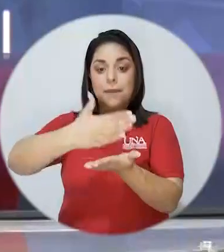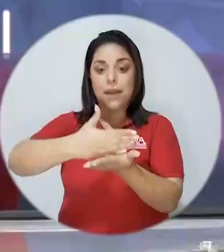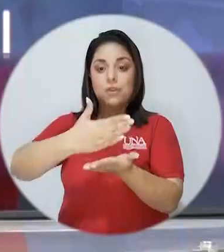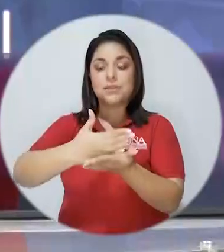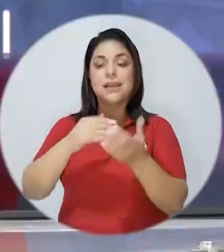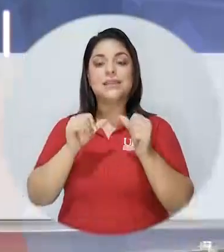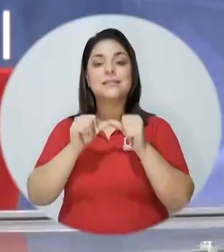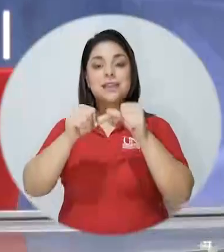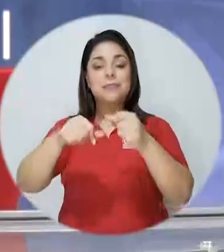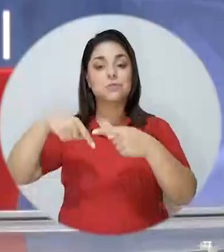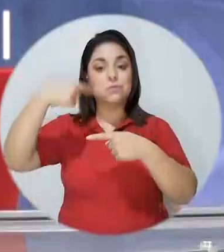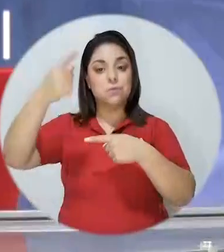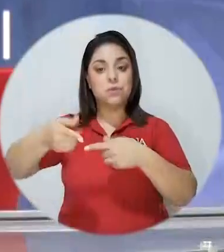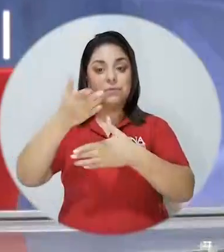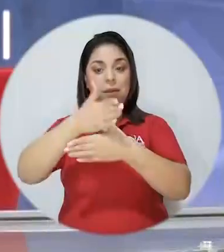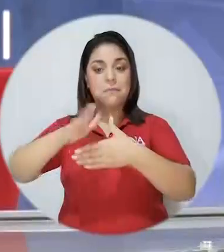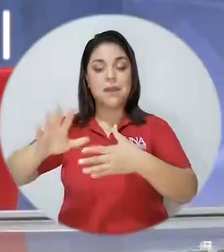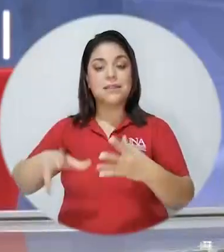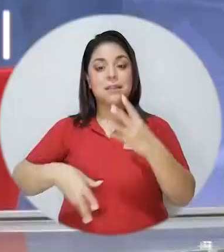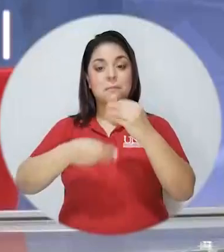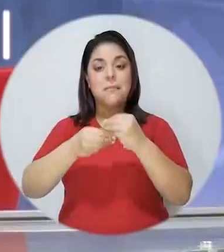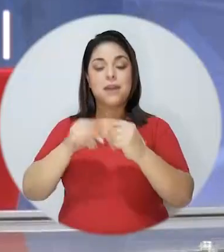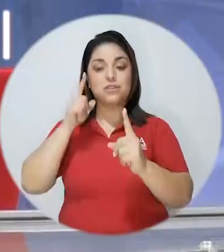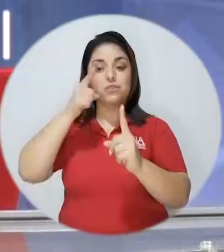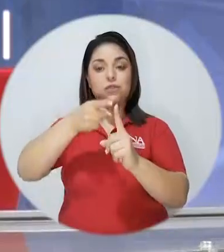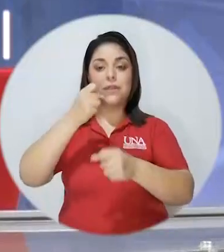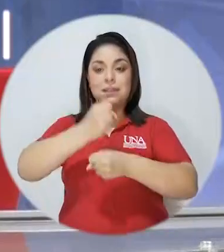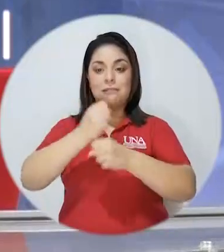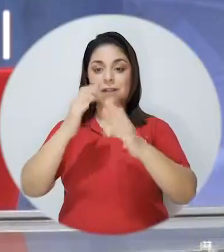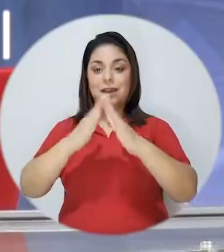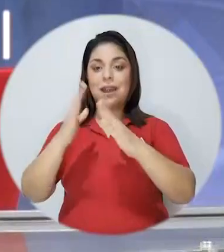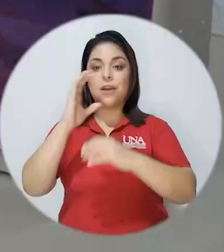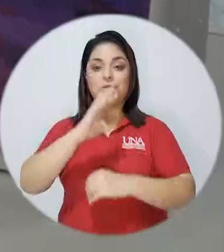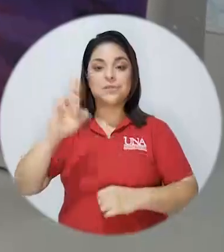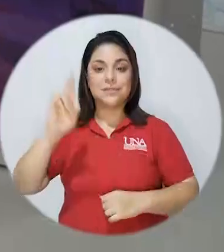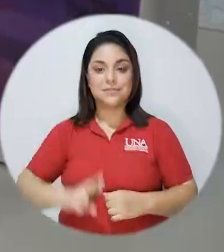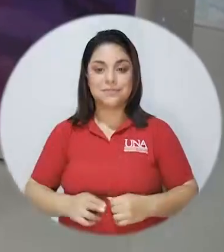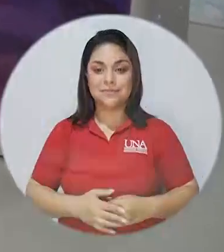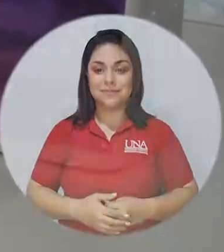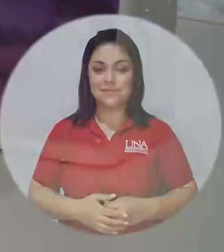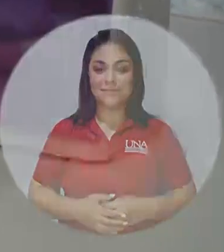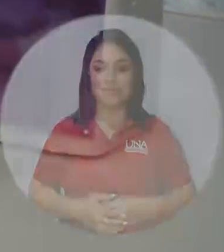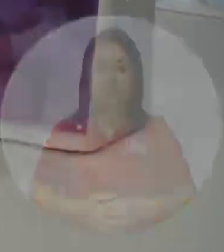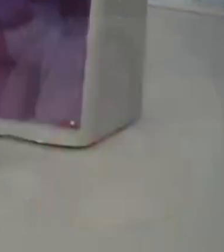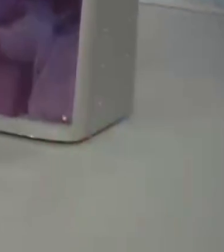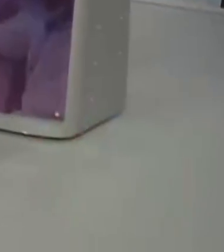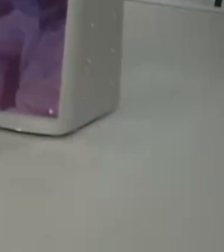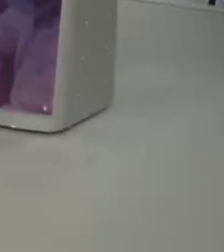una pausa, pero continuamos en el siguiente bloque con más sobre el teletrabajo en Costa Rica.